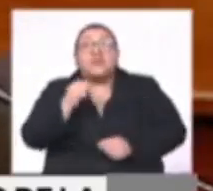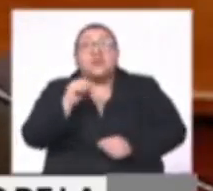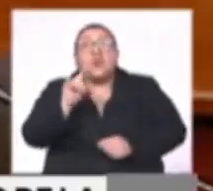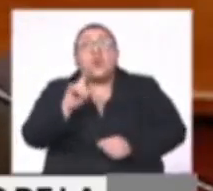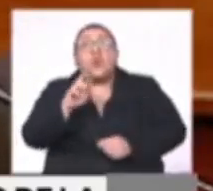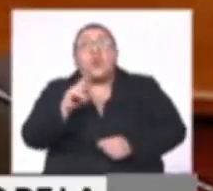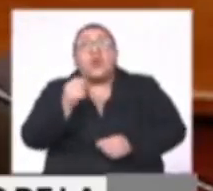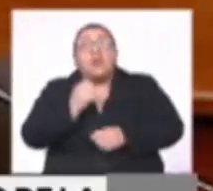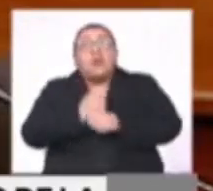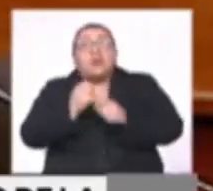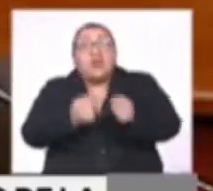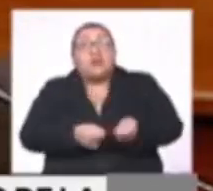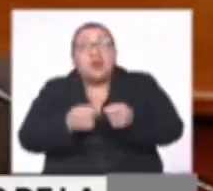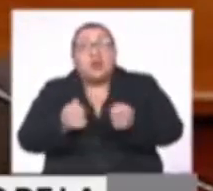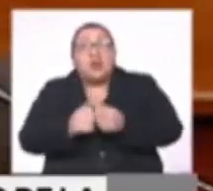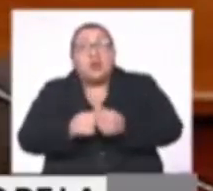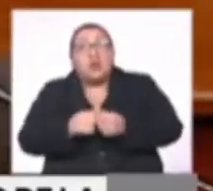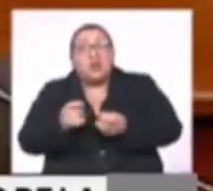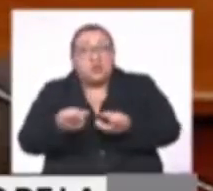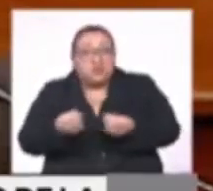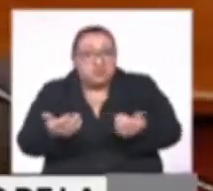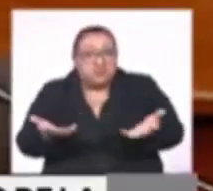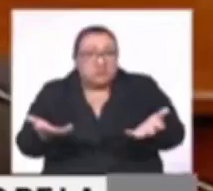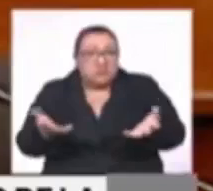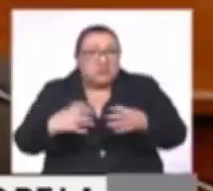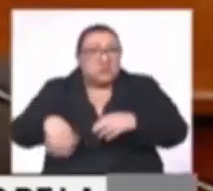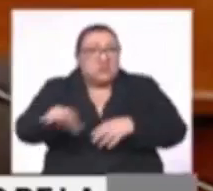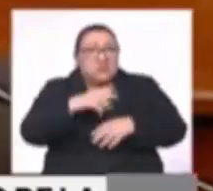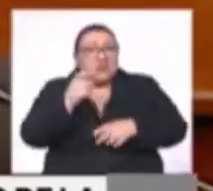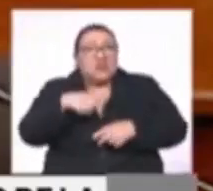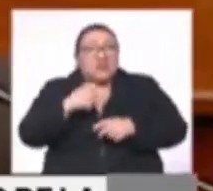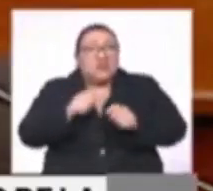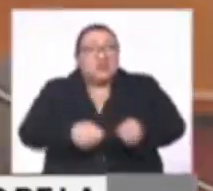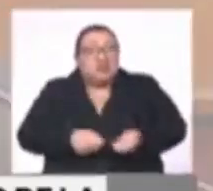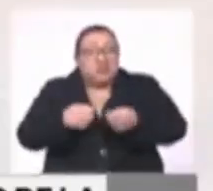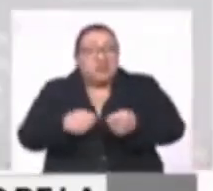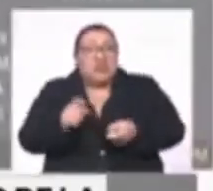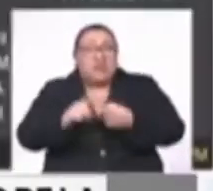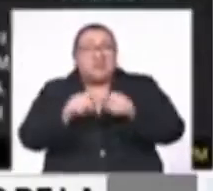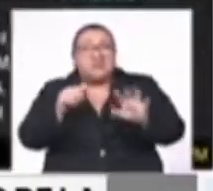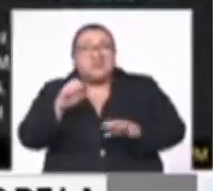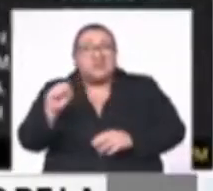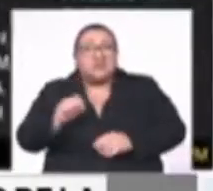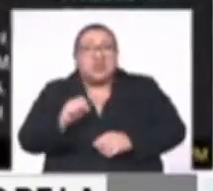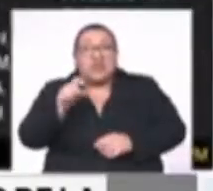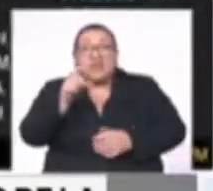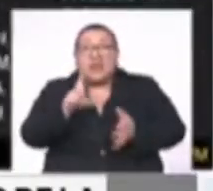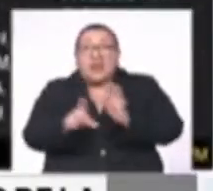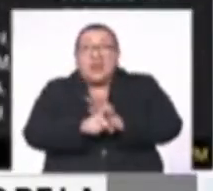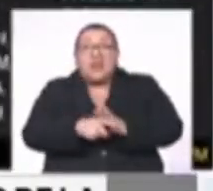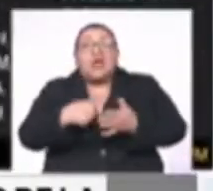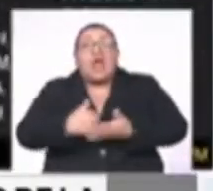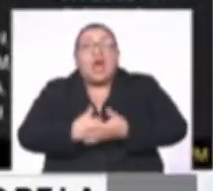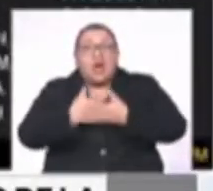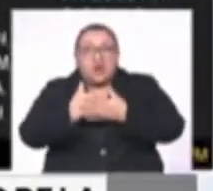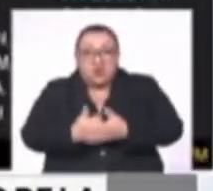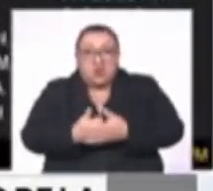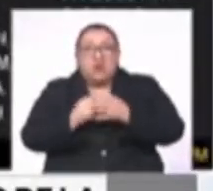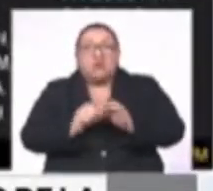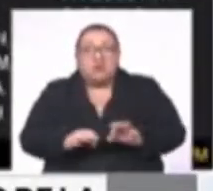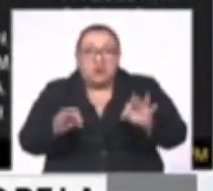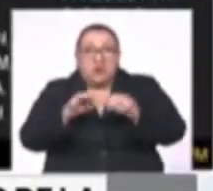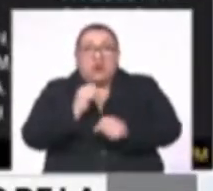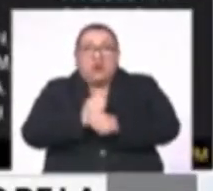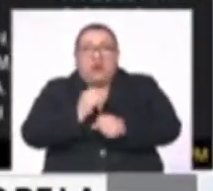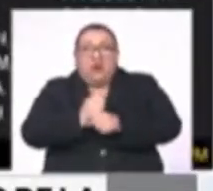urea para cultivar. Con el biofertilizante que produce el Estado gasta 60 soles. La ley aprobada garantiza la ejecución anual de actividades